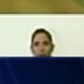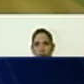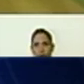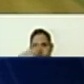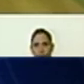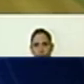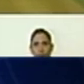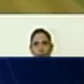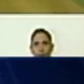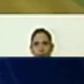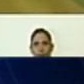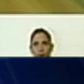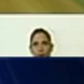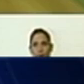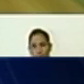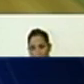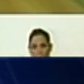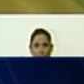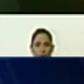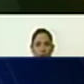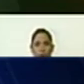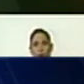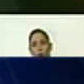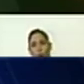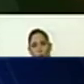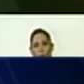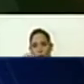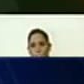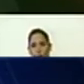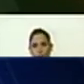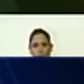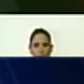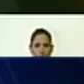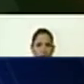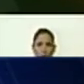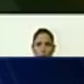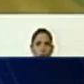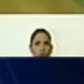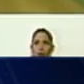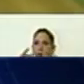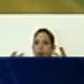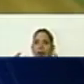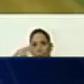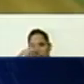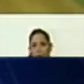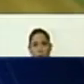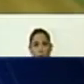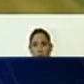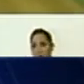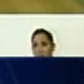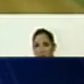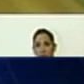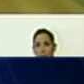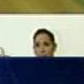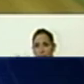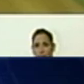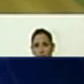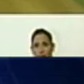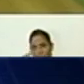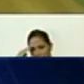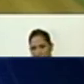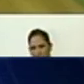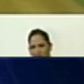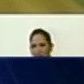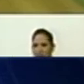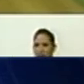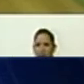almirante, que está al frente del Comando Sur de Estados Unidos y que no declara como militar, porque ellos dicen que en Venezuela los militares se han